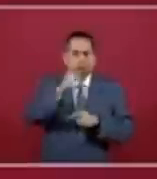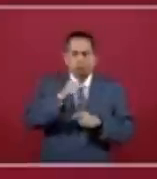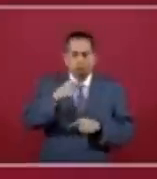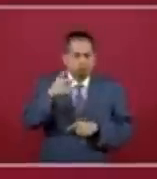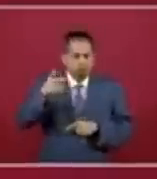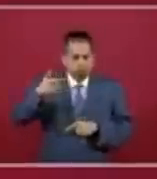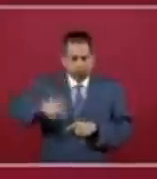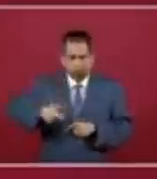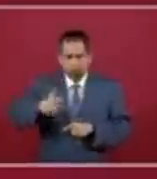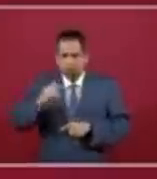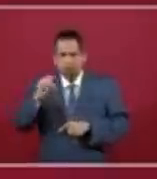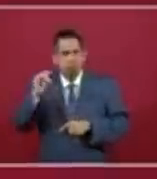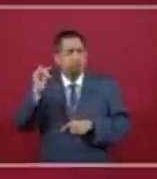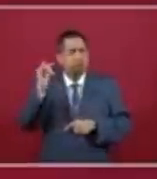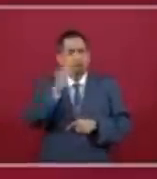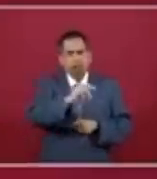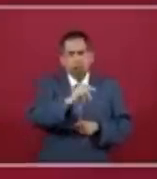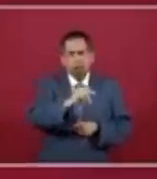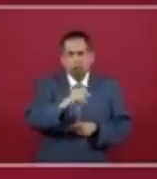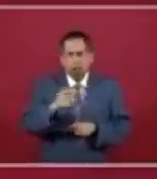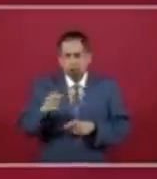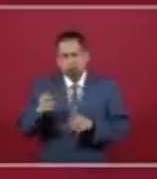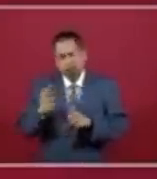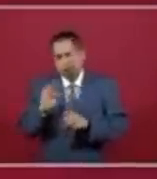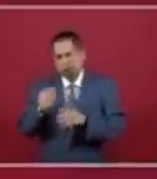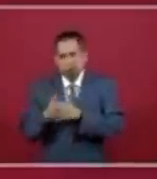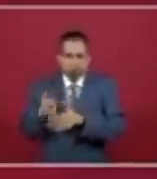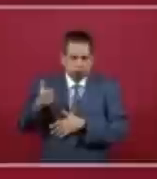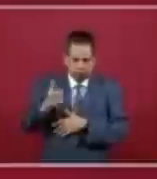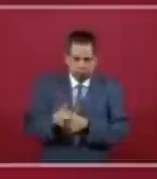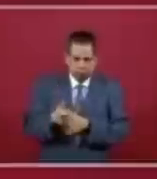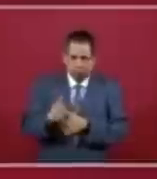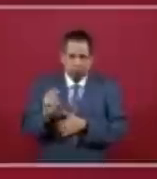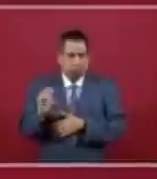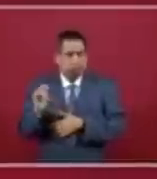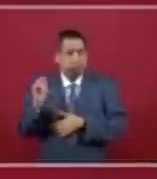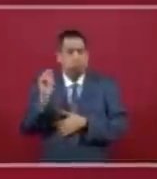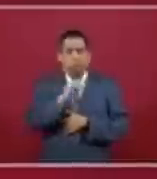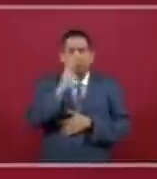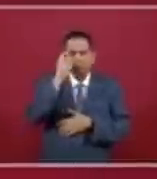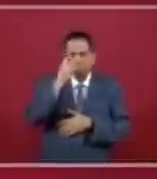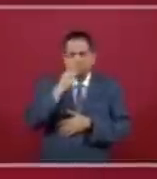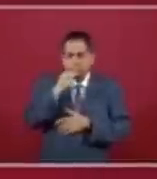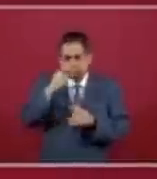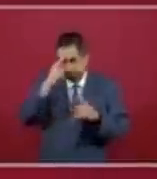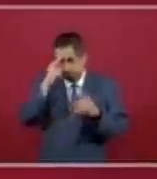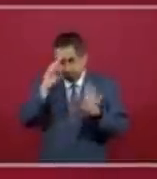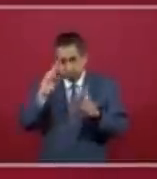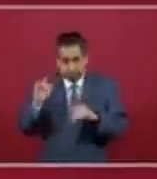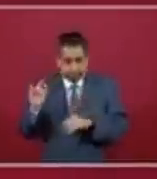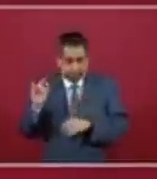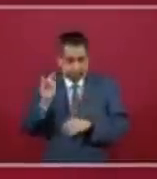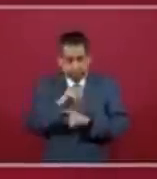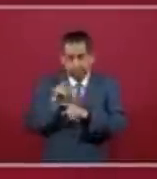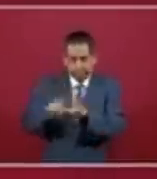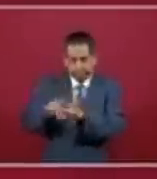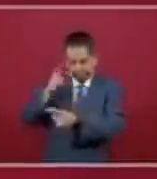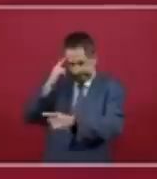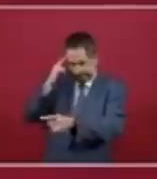pagar una cantidad que permita, estando ellos